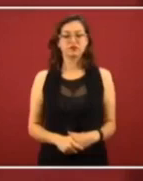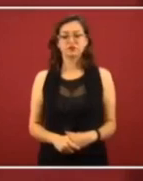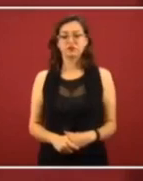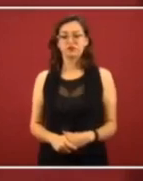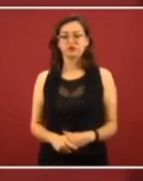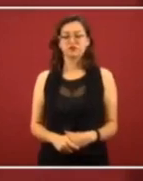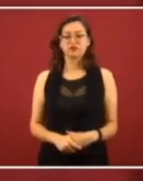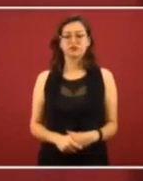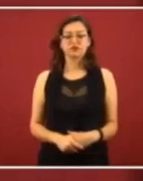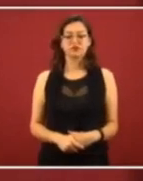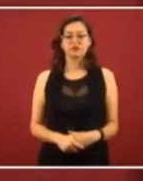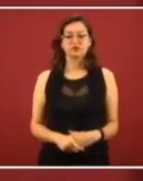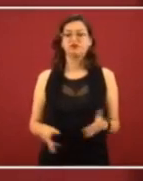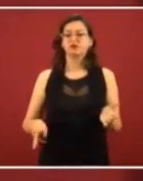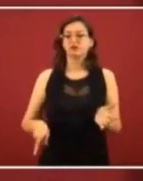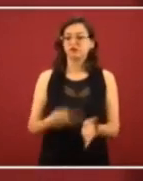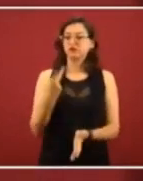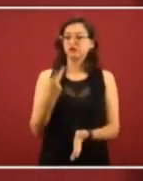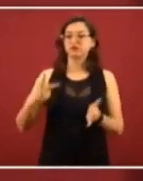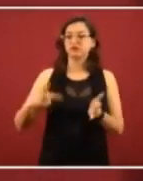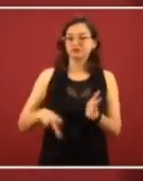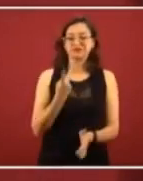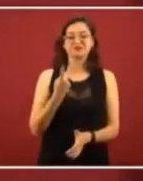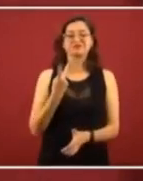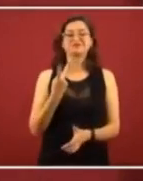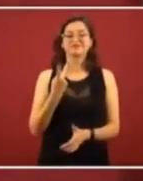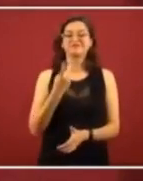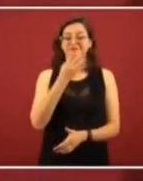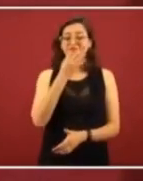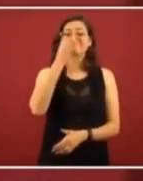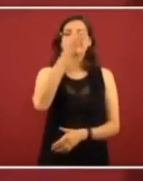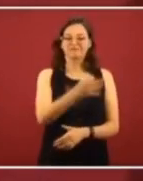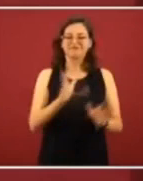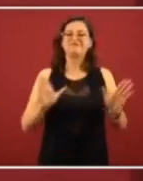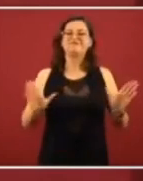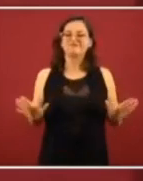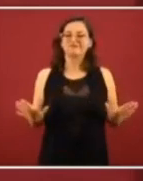lo repetimos todas las mañanas aquí, ánimo, vamos a vencer